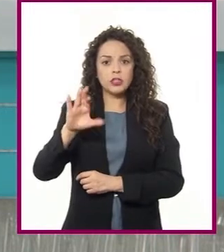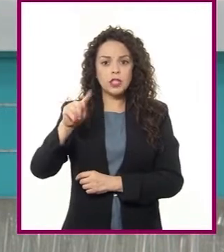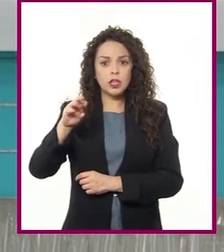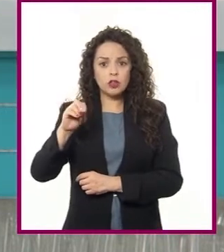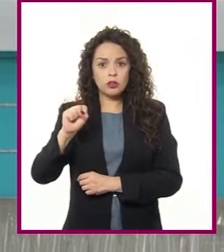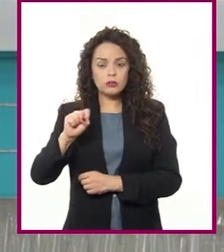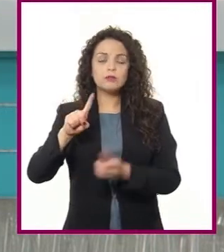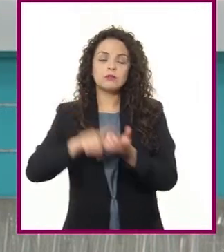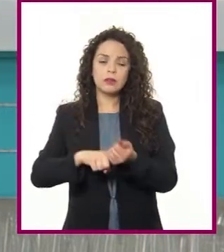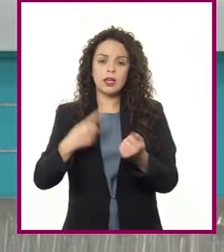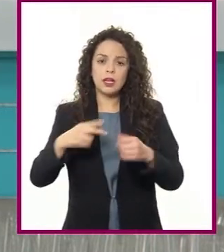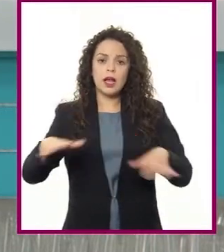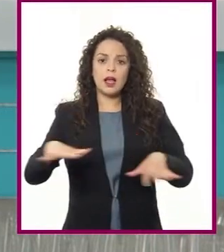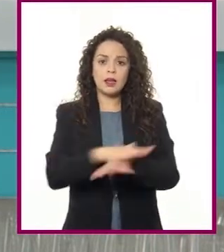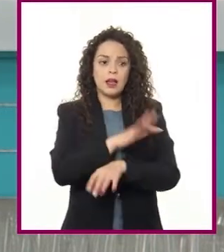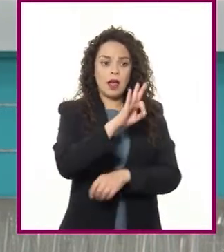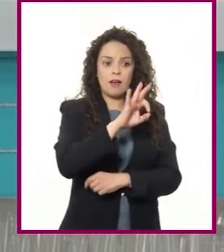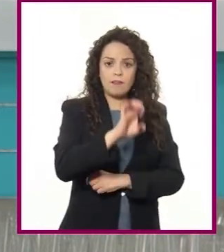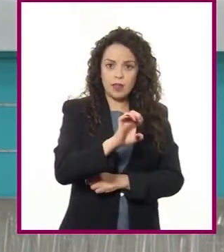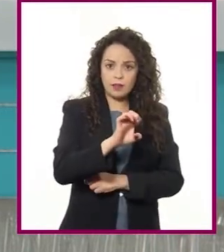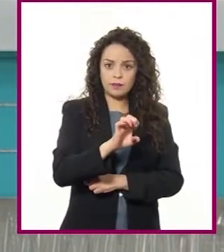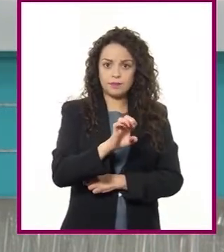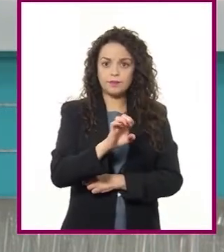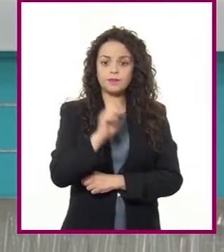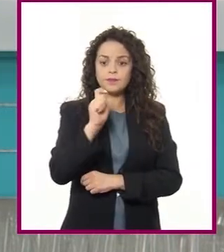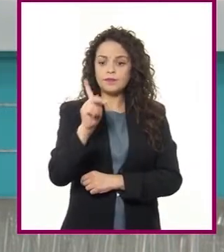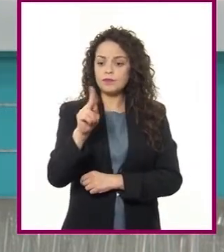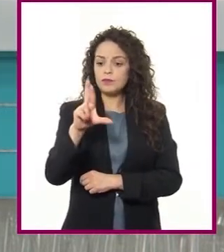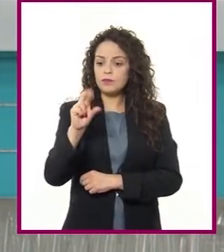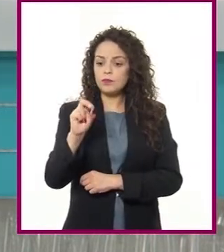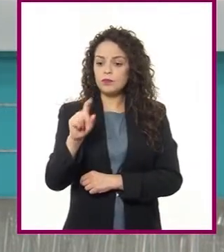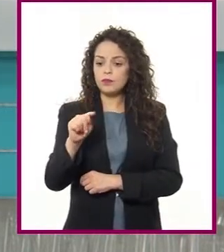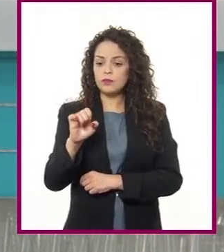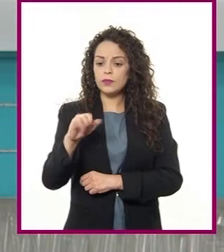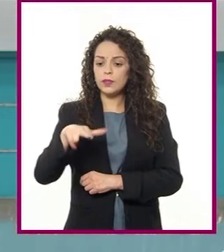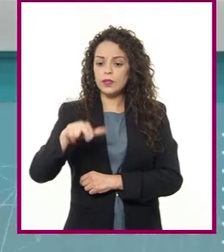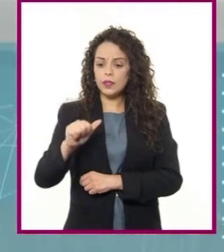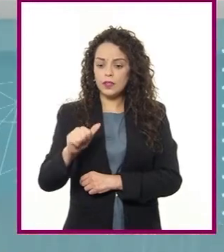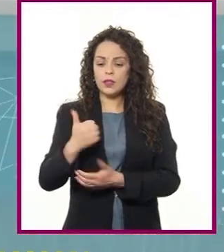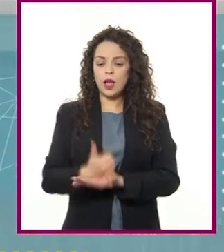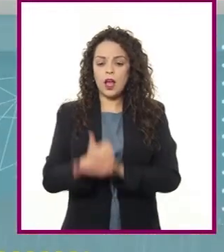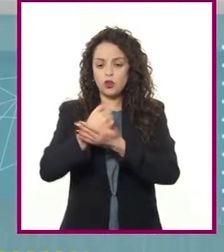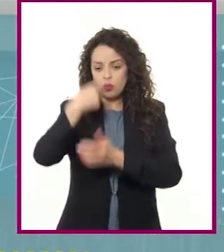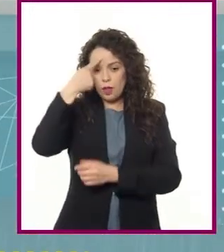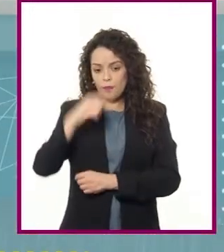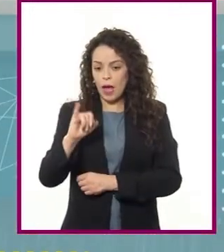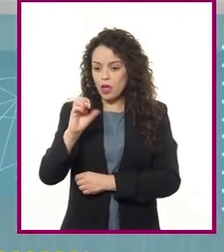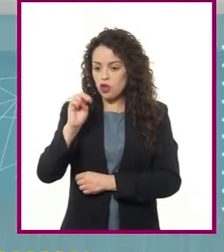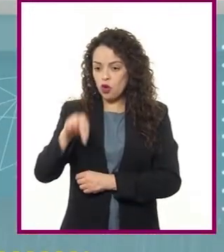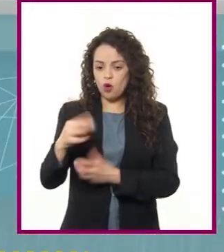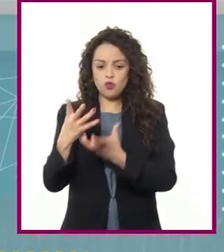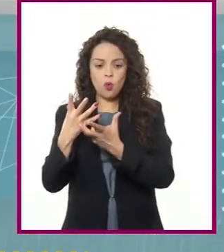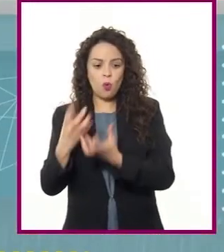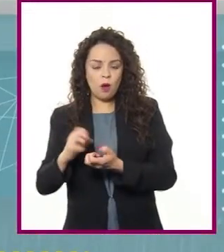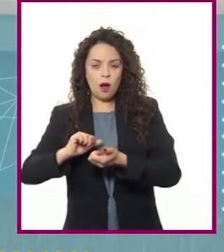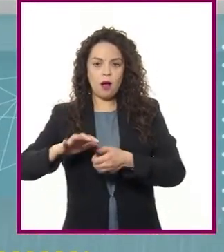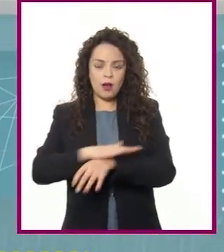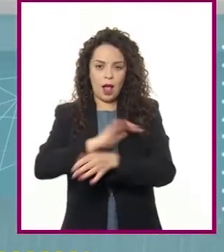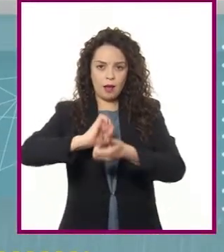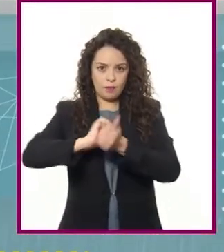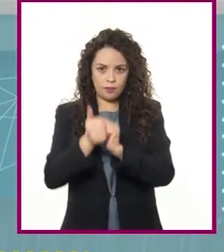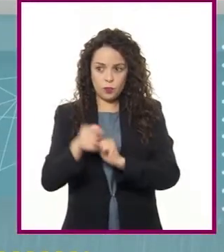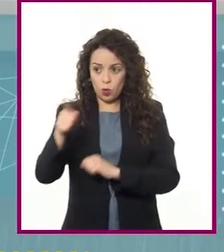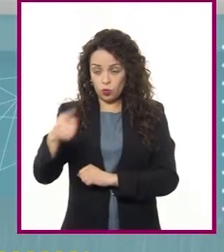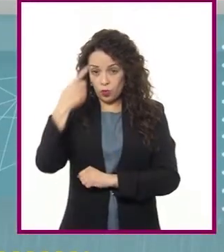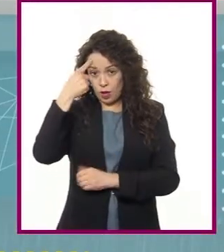estado ferroso, de lo cual se encargan una proteína que oxida el ion. ¿Consideran que este hierro se encuentra en forma